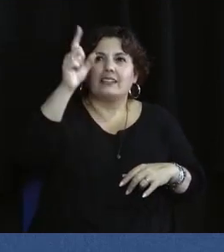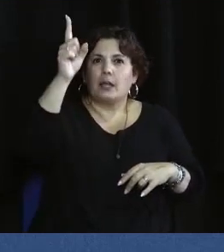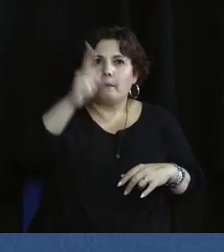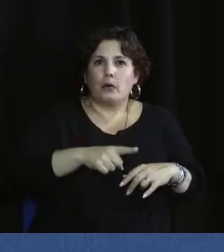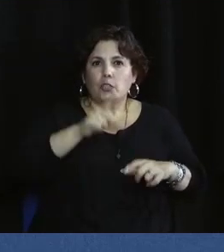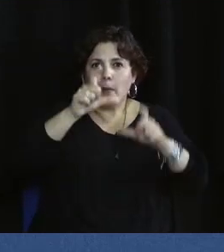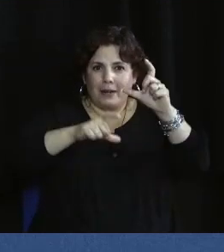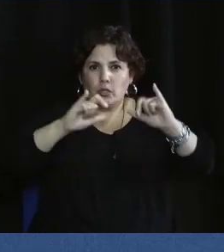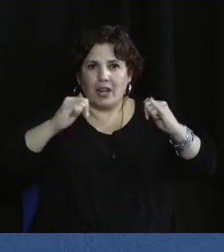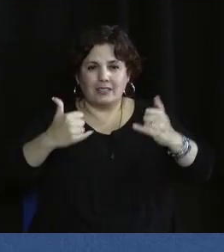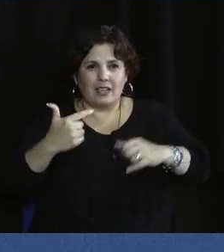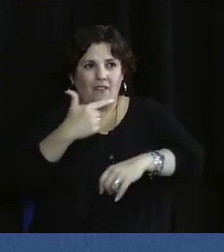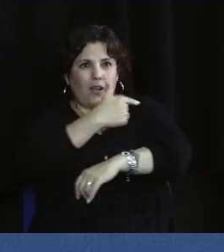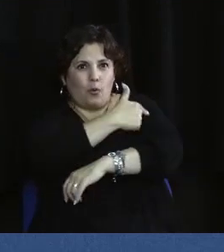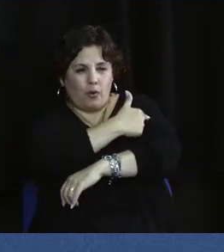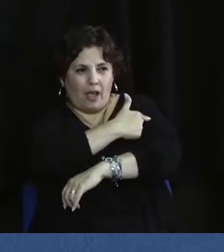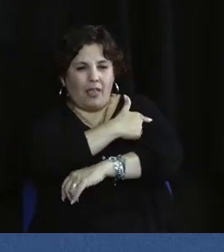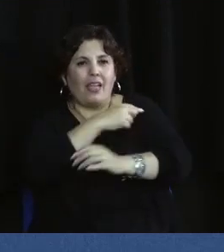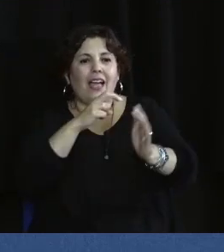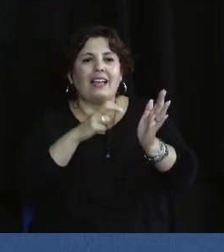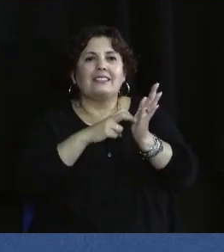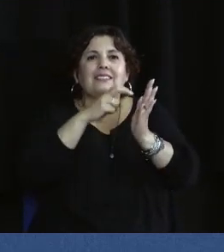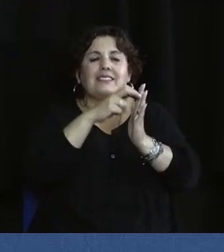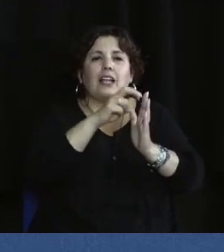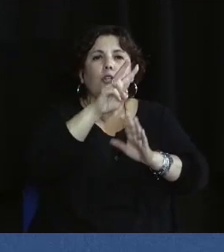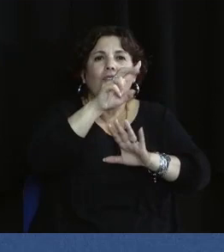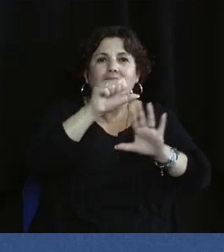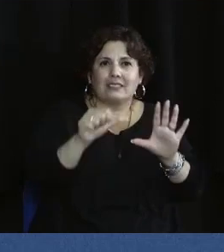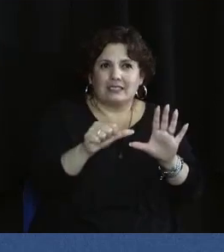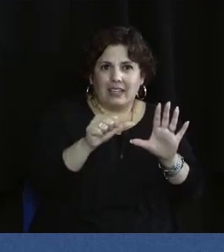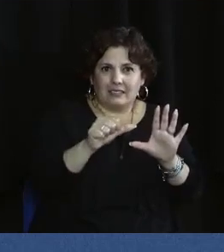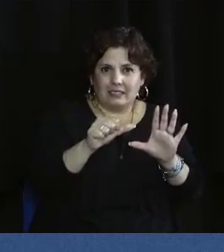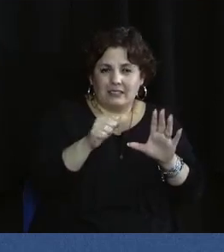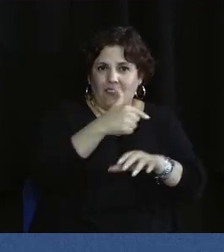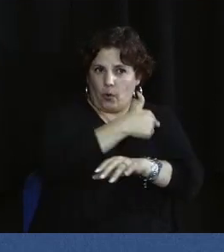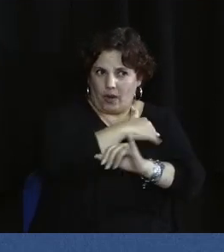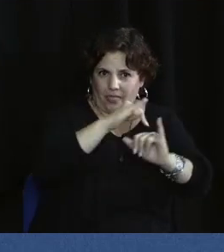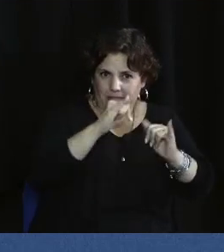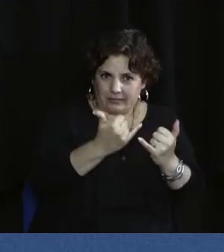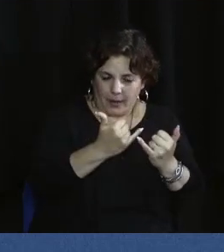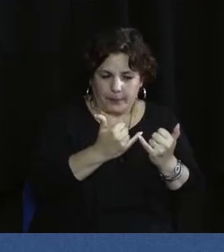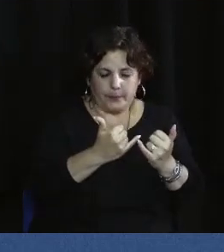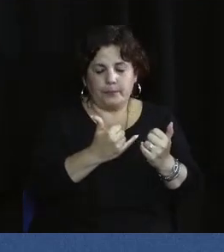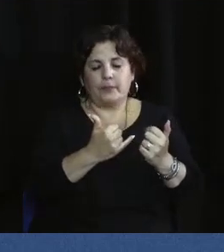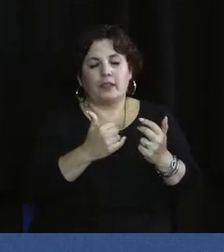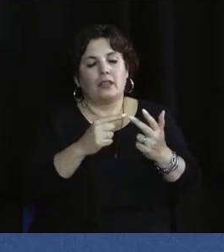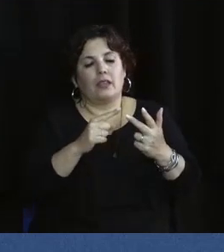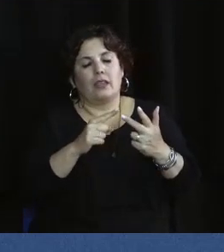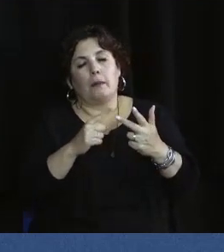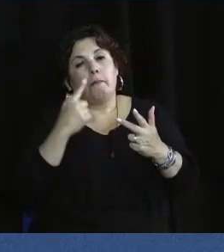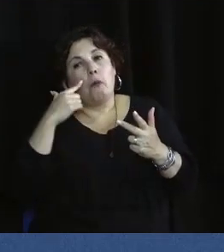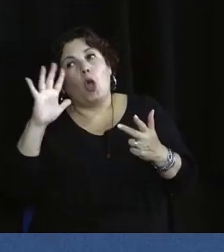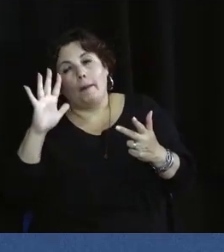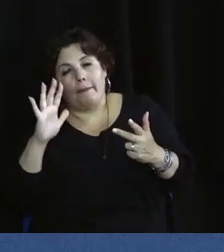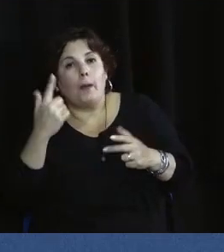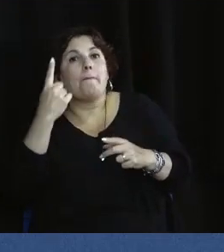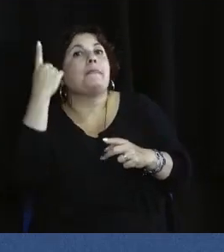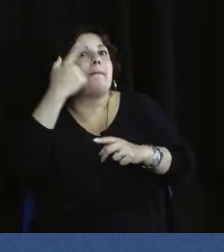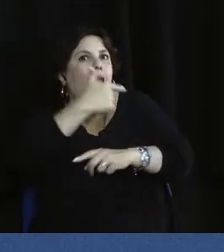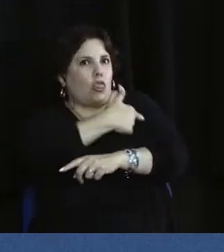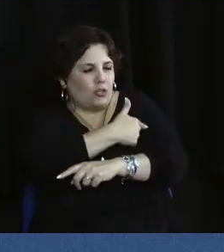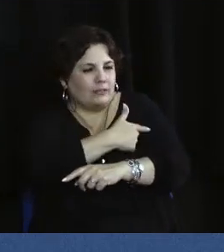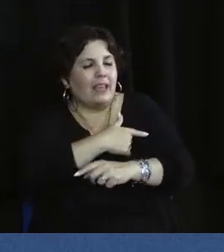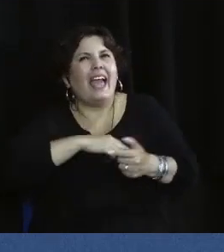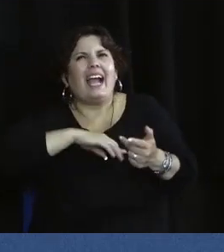población vacunada. Salto tiene el 26% de la población también, por lo menos con primera dosis,